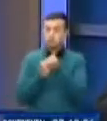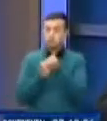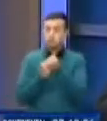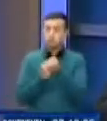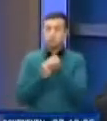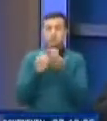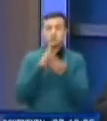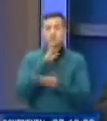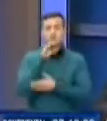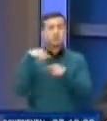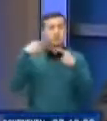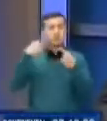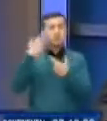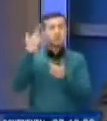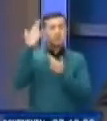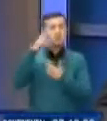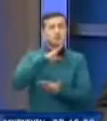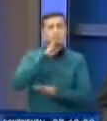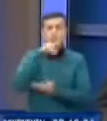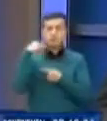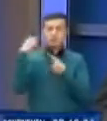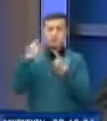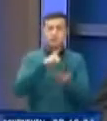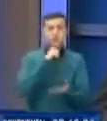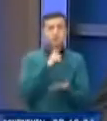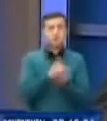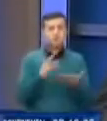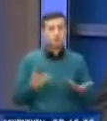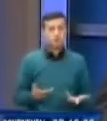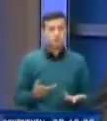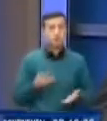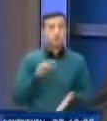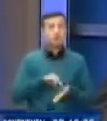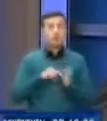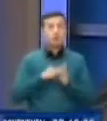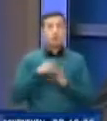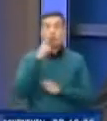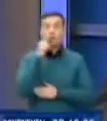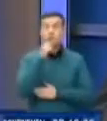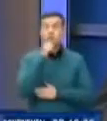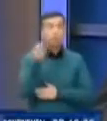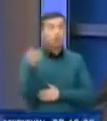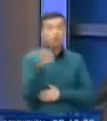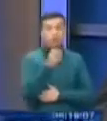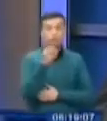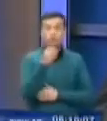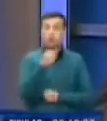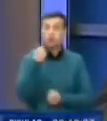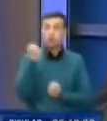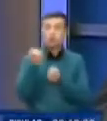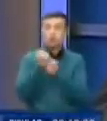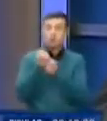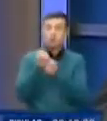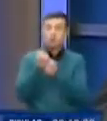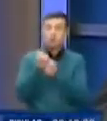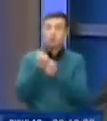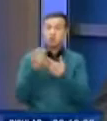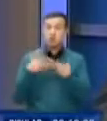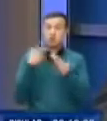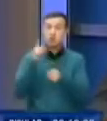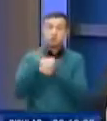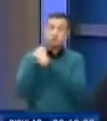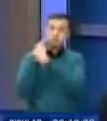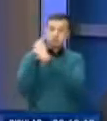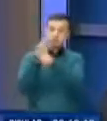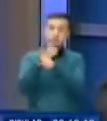les todos los días las fuerzas armadas están no se convierten en bomberos cuando le apoyan al distrito metropolitano con helicópteros